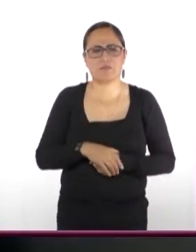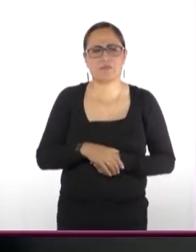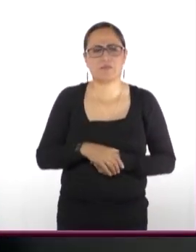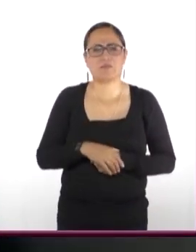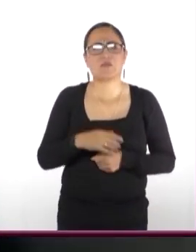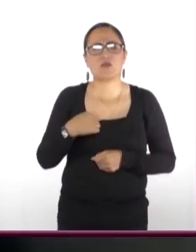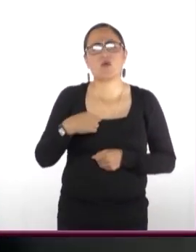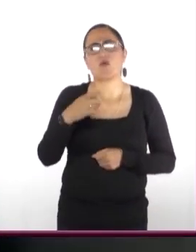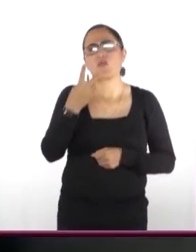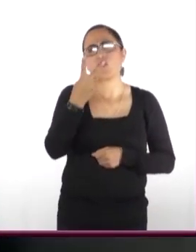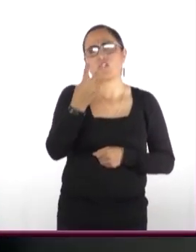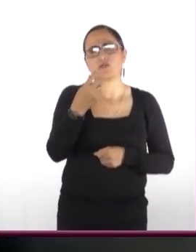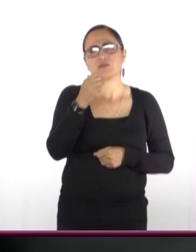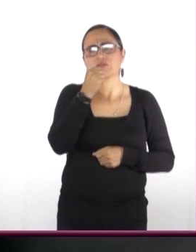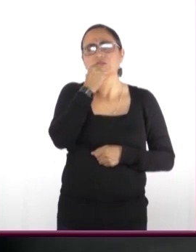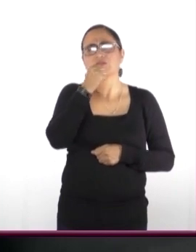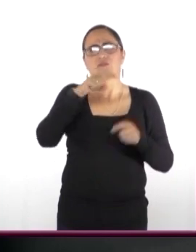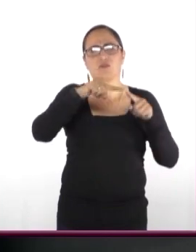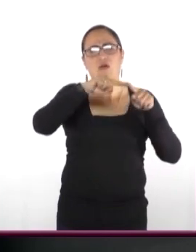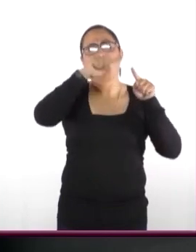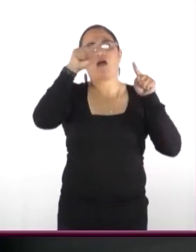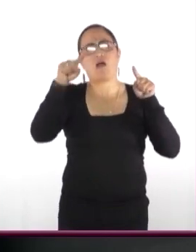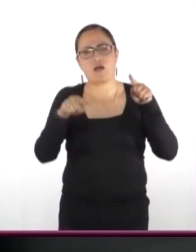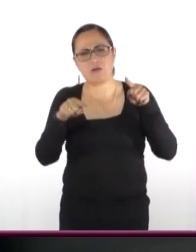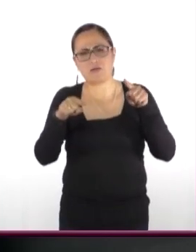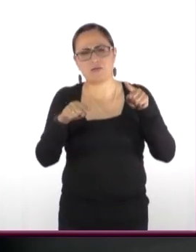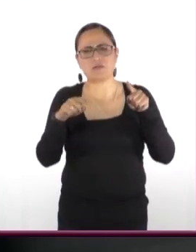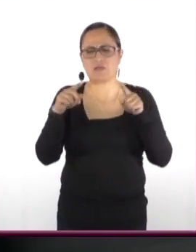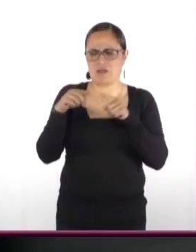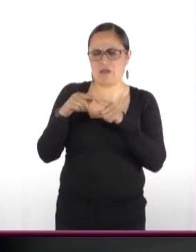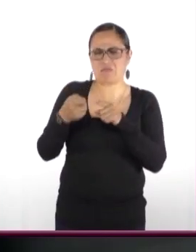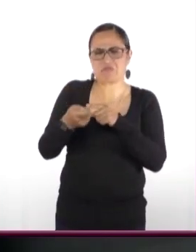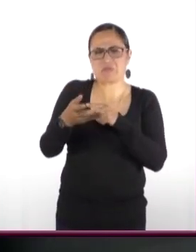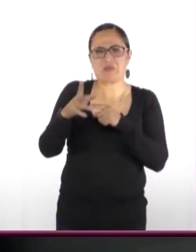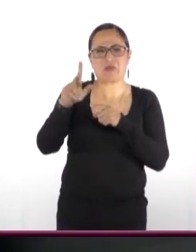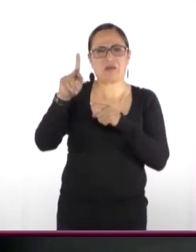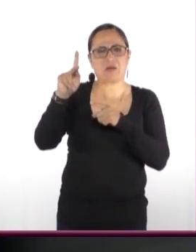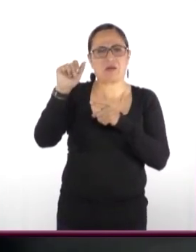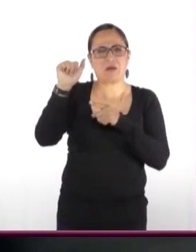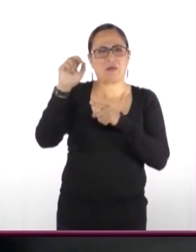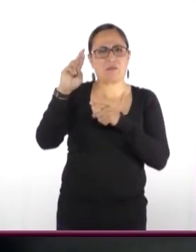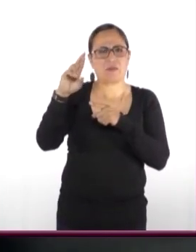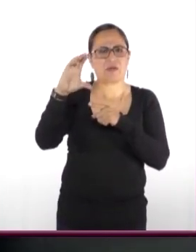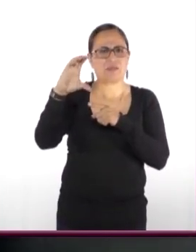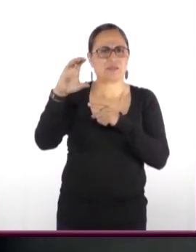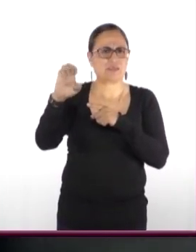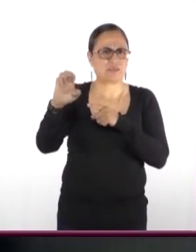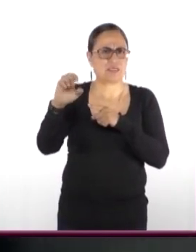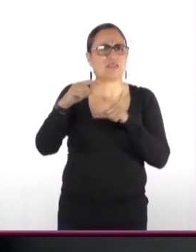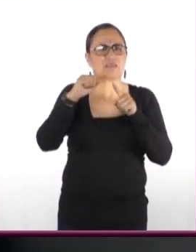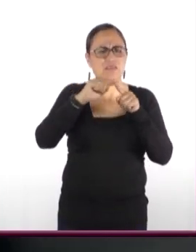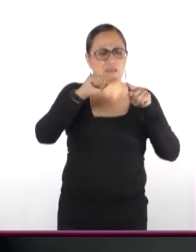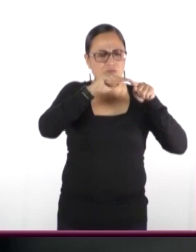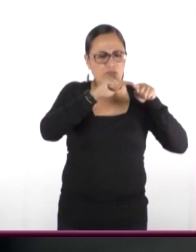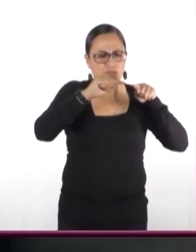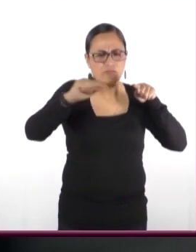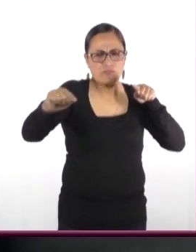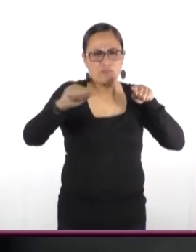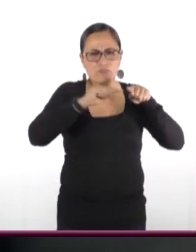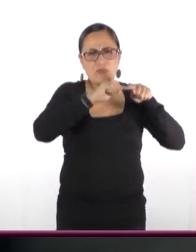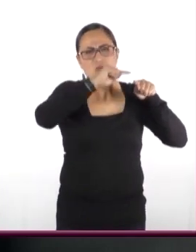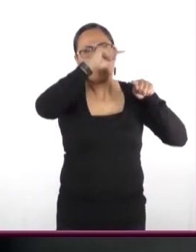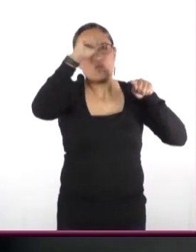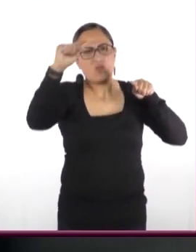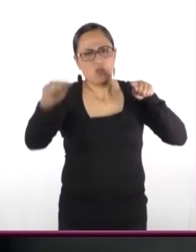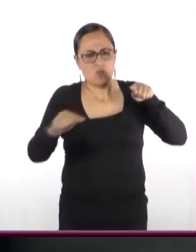les digo que 2 segundos de arco? Porque es la mitad de eso. El parsec lo que mide en esencia es el radio con